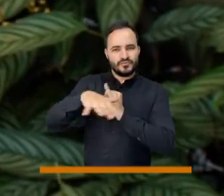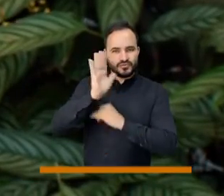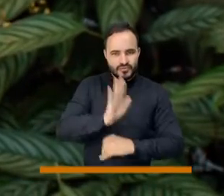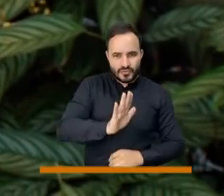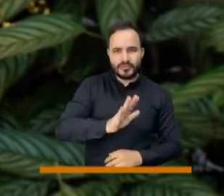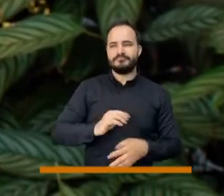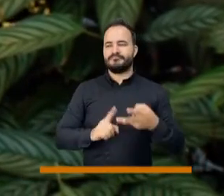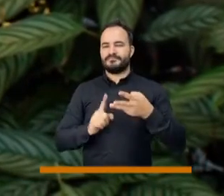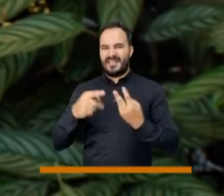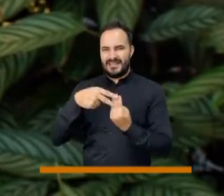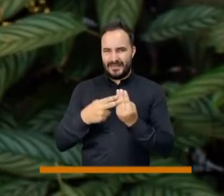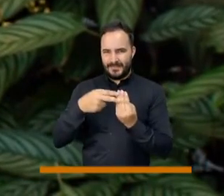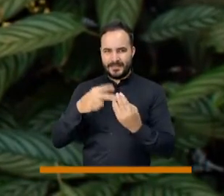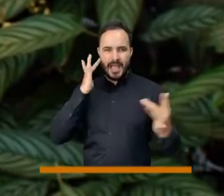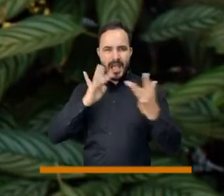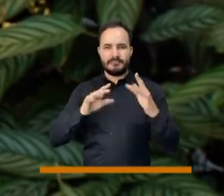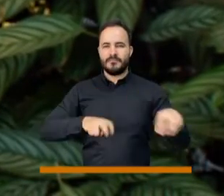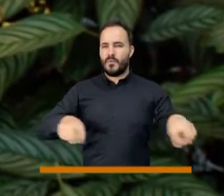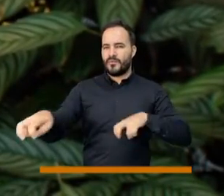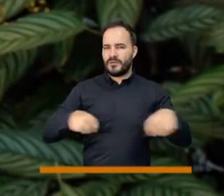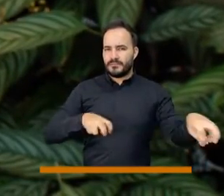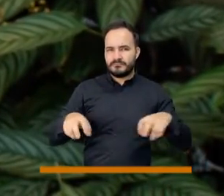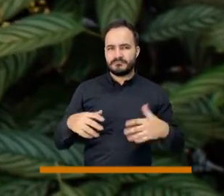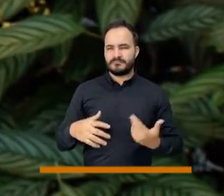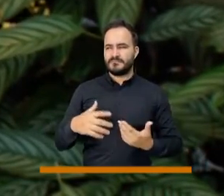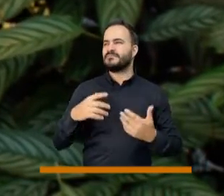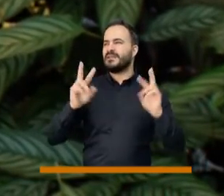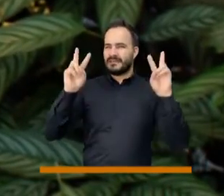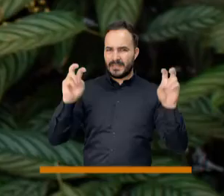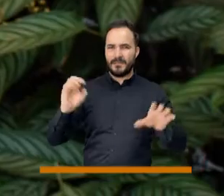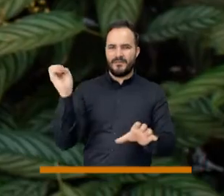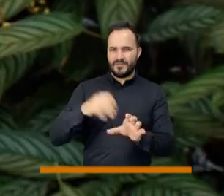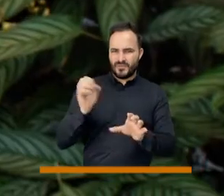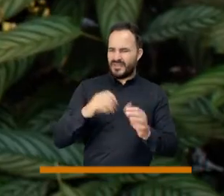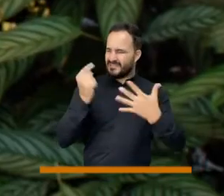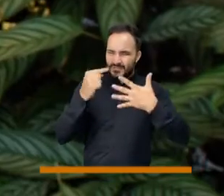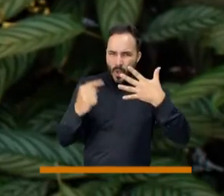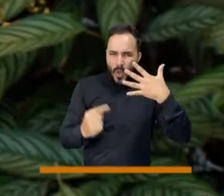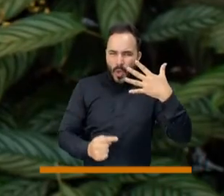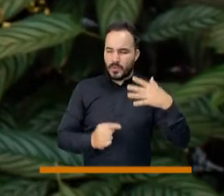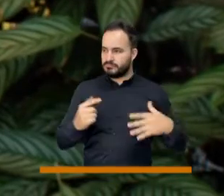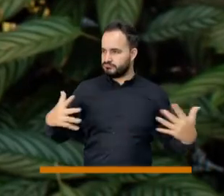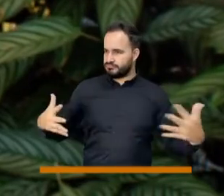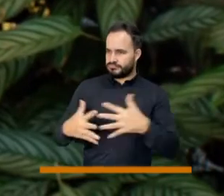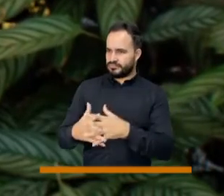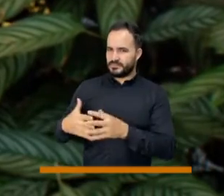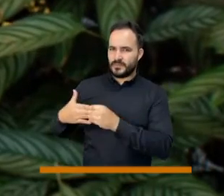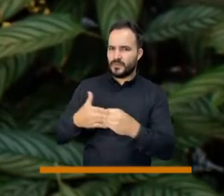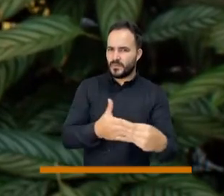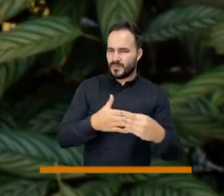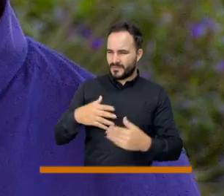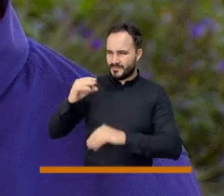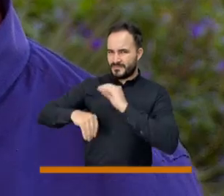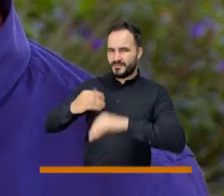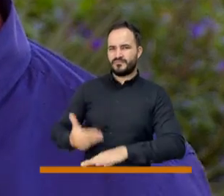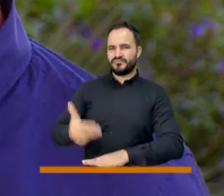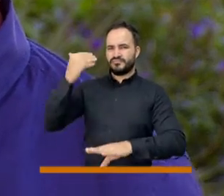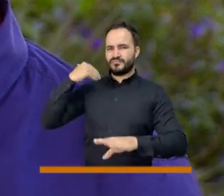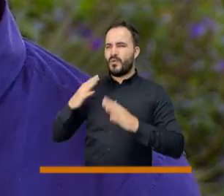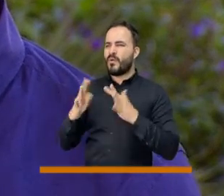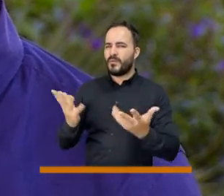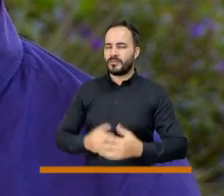metropolitano, sus herramientas específicas, concejales, movilidad, desechos, etcétera, también, ¿cómo se articulan con estas hojas de ruta? Se